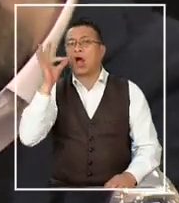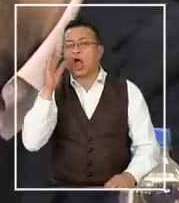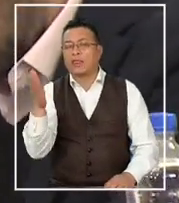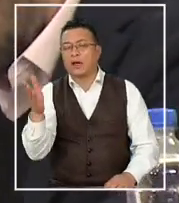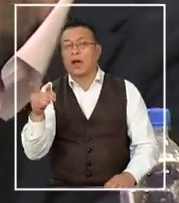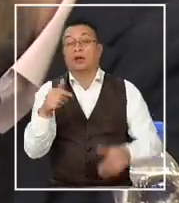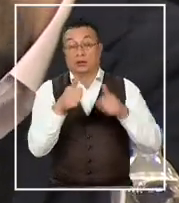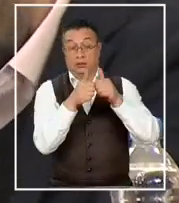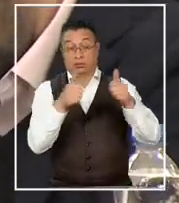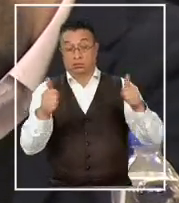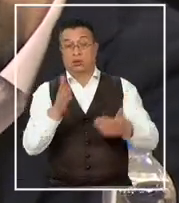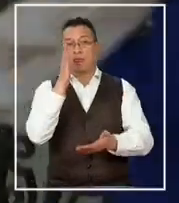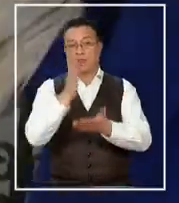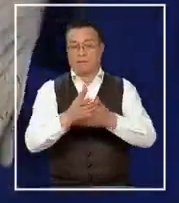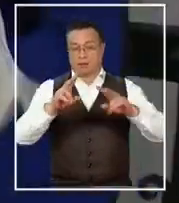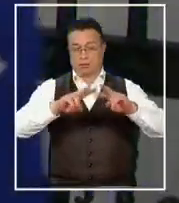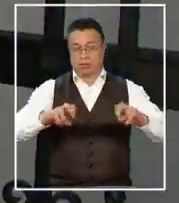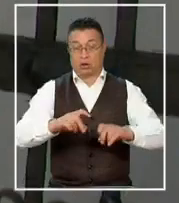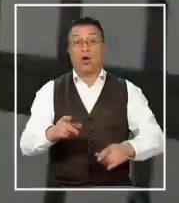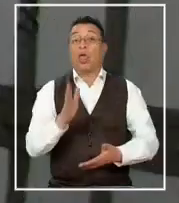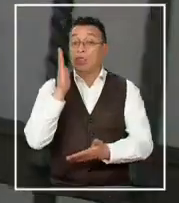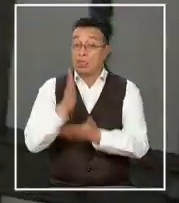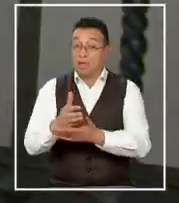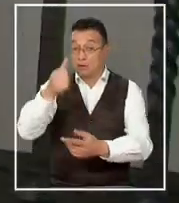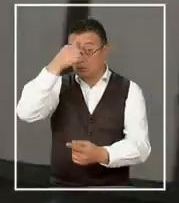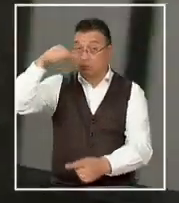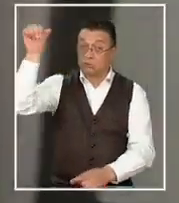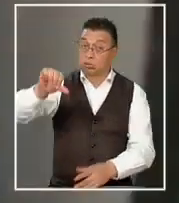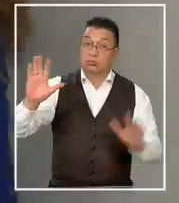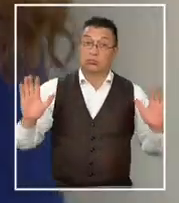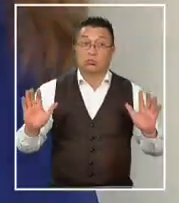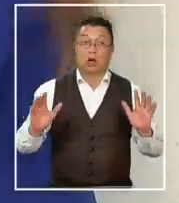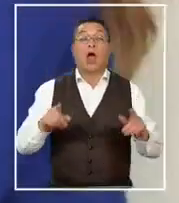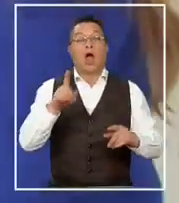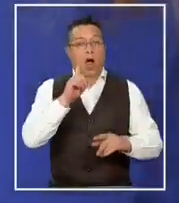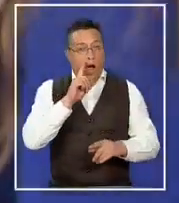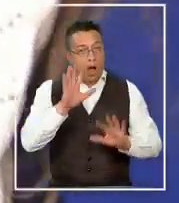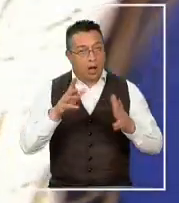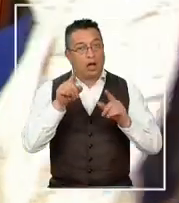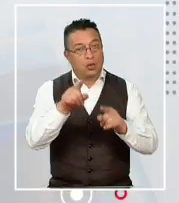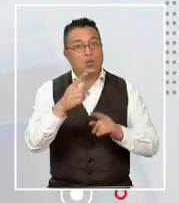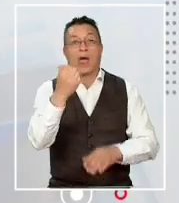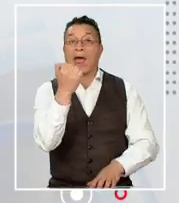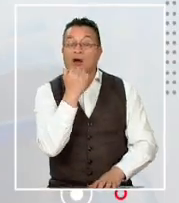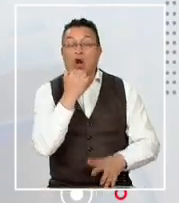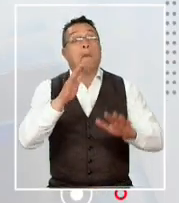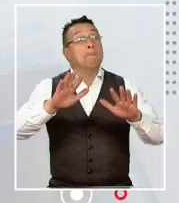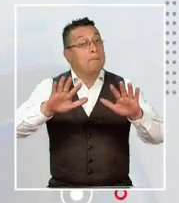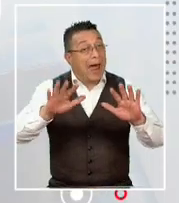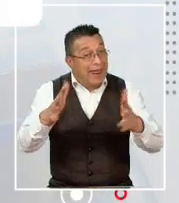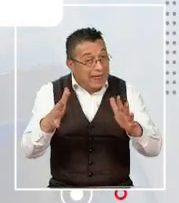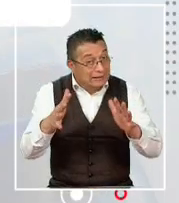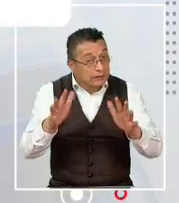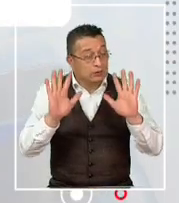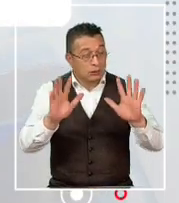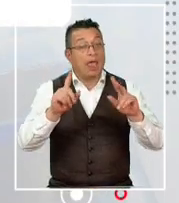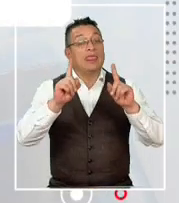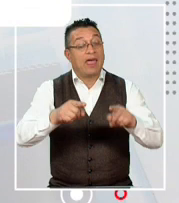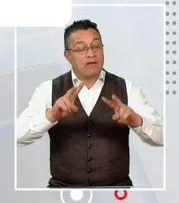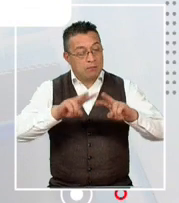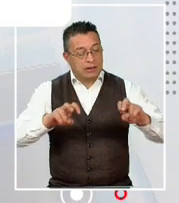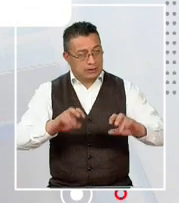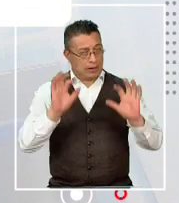Ejecutivo debe ser investigado y si corresponde sancionado. Ahí aparentemente hay un error, pero digo aparentemente porque esto se tiene que investigar